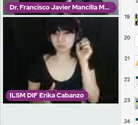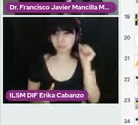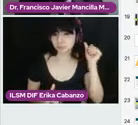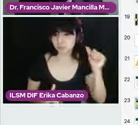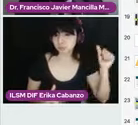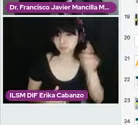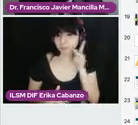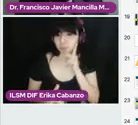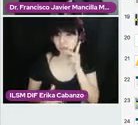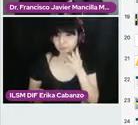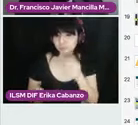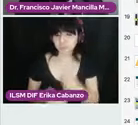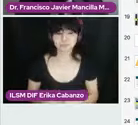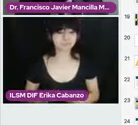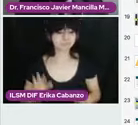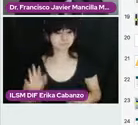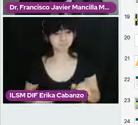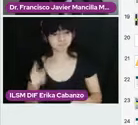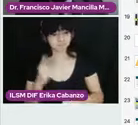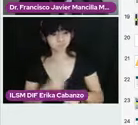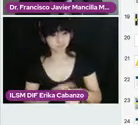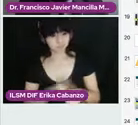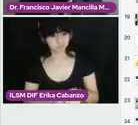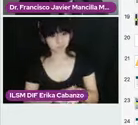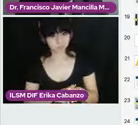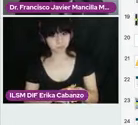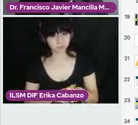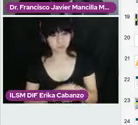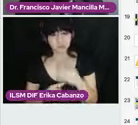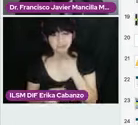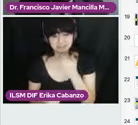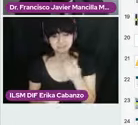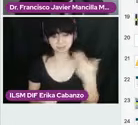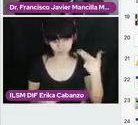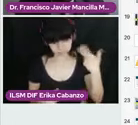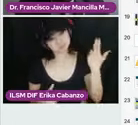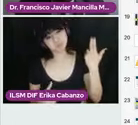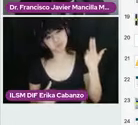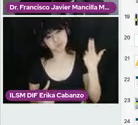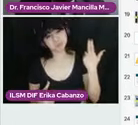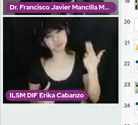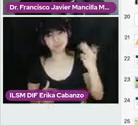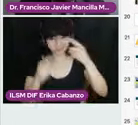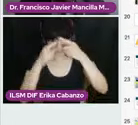hay pacientes que llegan, puede llegar a ser una causa de suicidio en los pacientes.